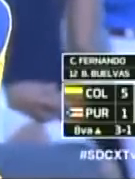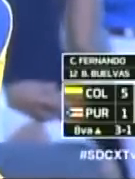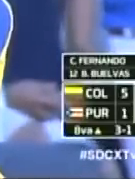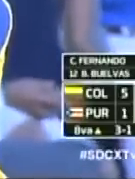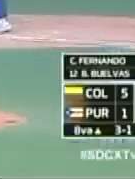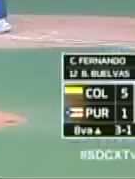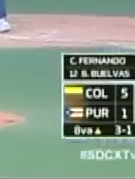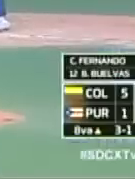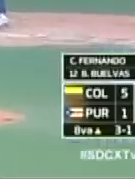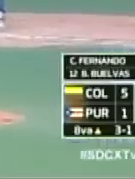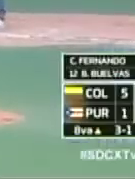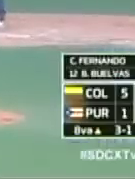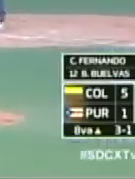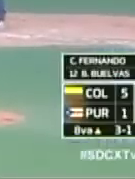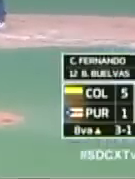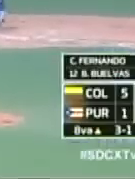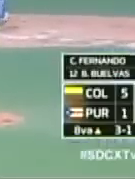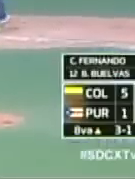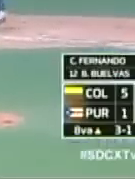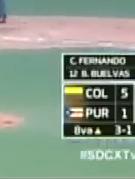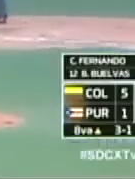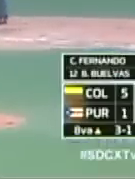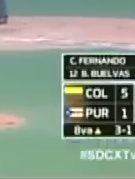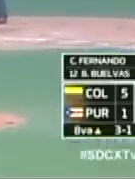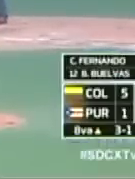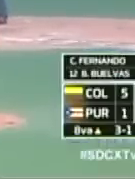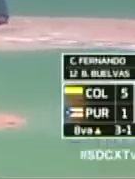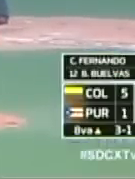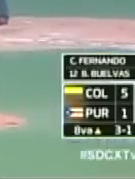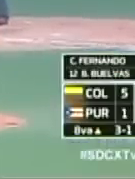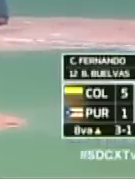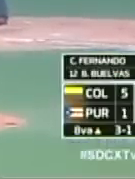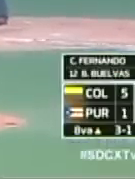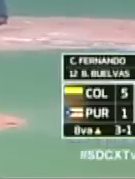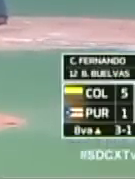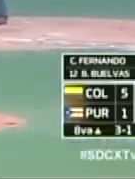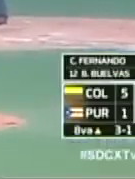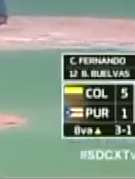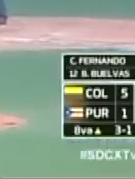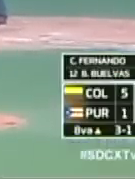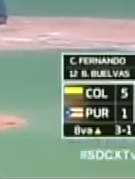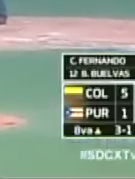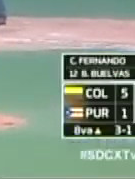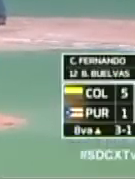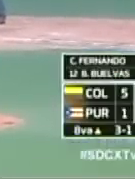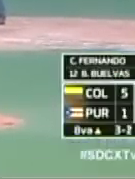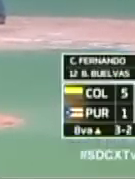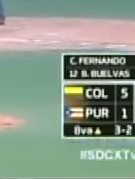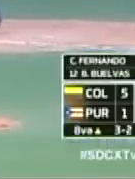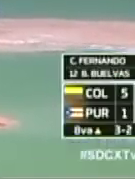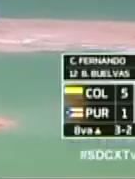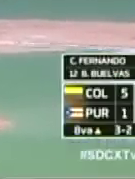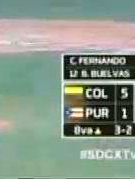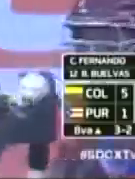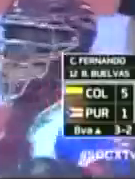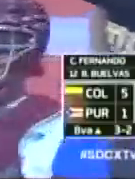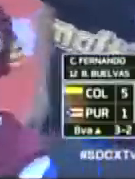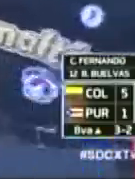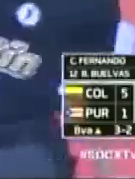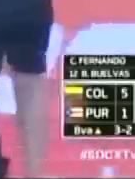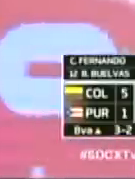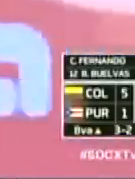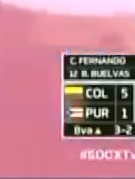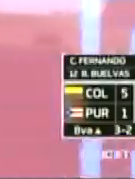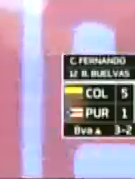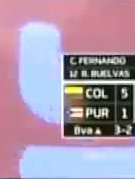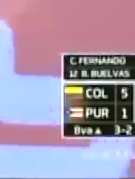¿ves? Colombia en todos sus uniformes, del fútbol, del béisbol, del básquet. Hace honor a